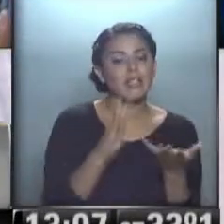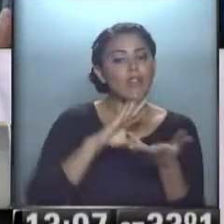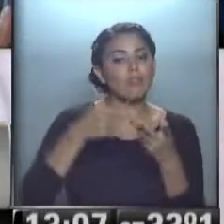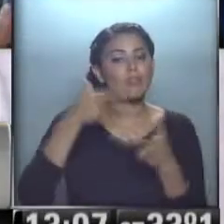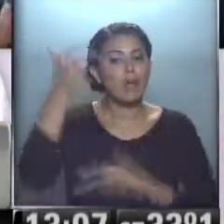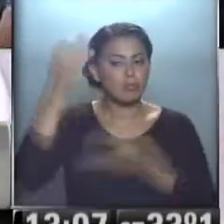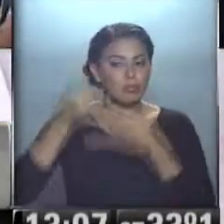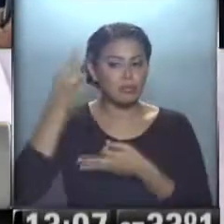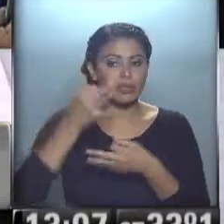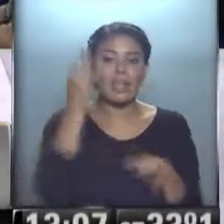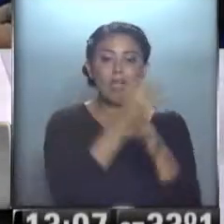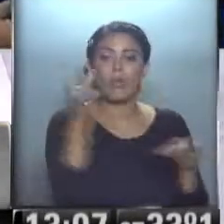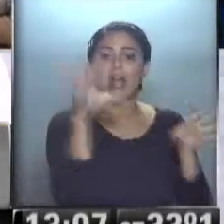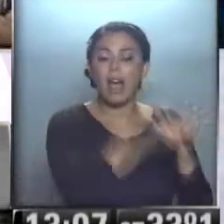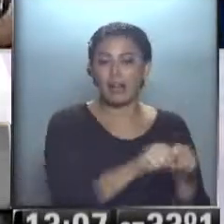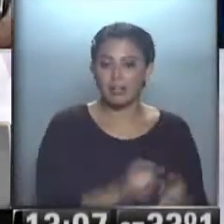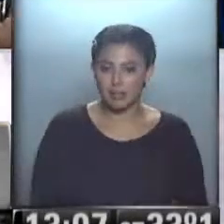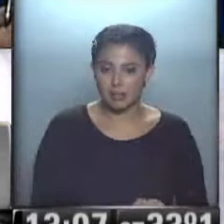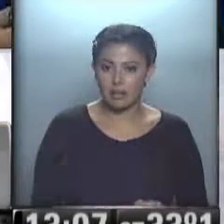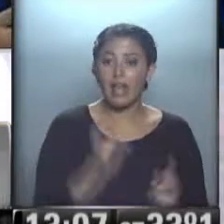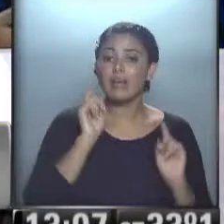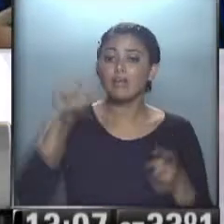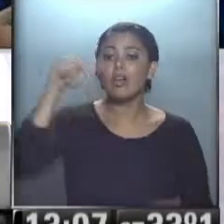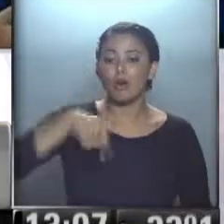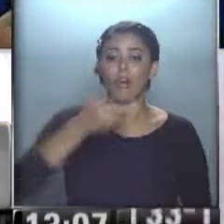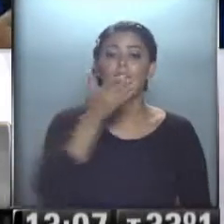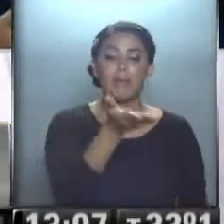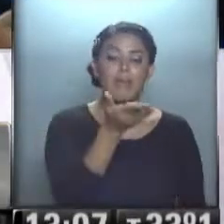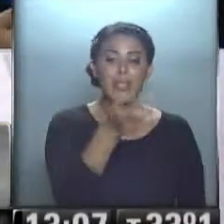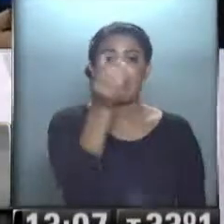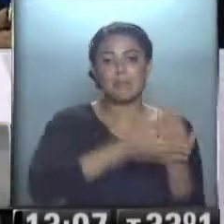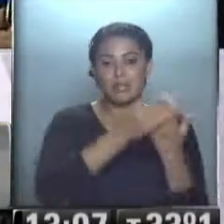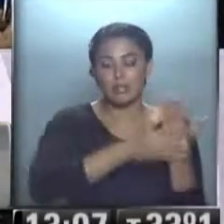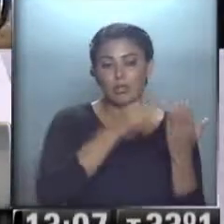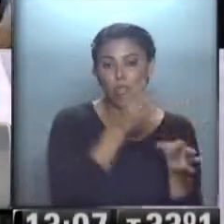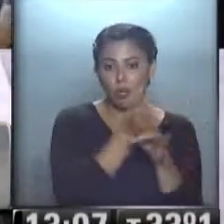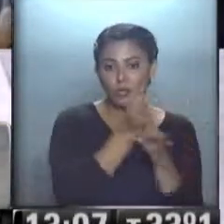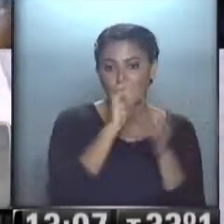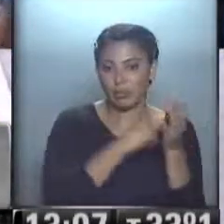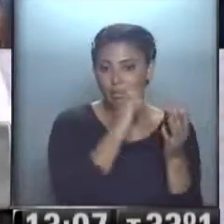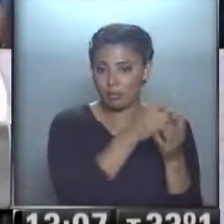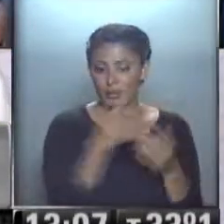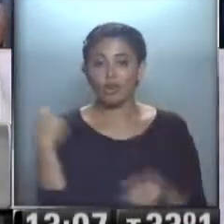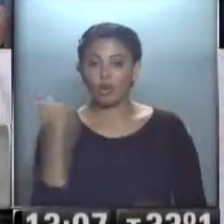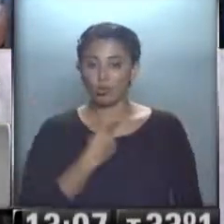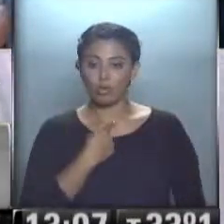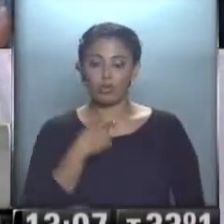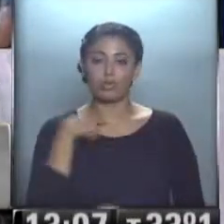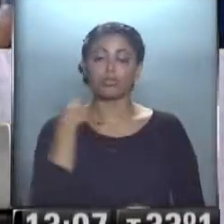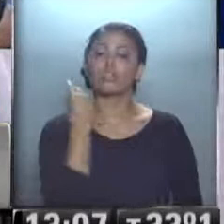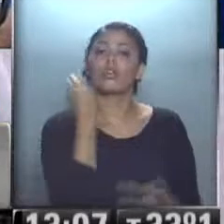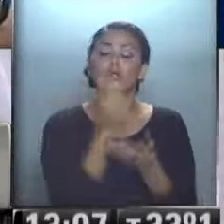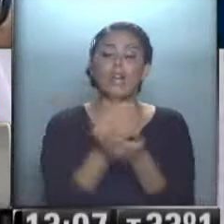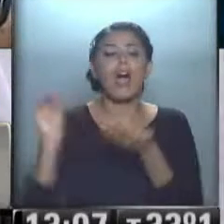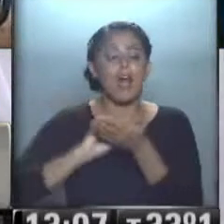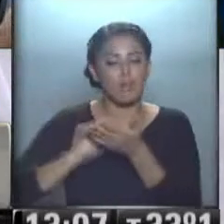judiciales para expropiar el edificio, y lo que se le va a pedir hoy al ministro Bullrich, en representación nuestra, Marcelo Danielo, que